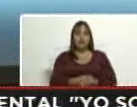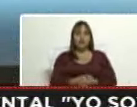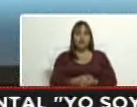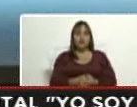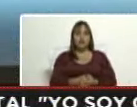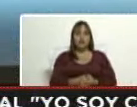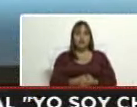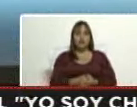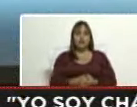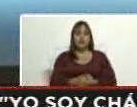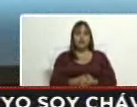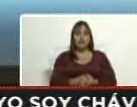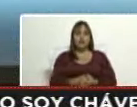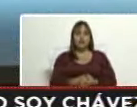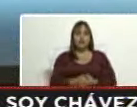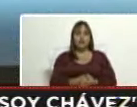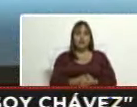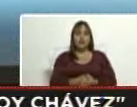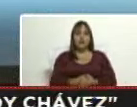apunten